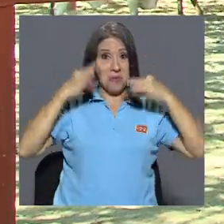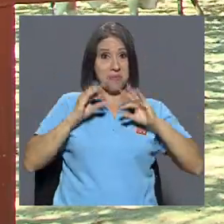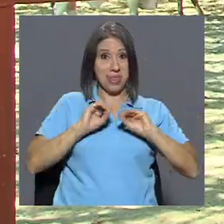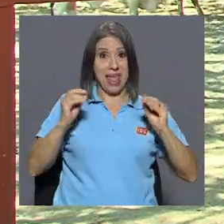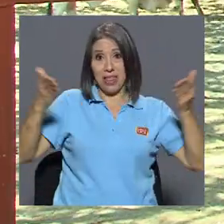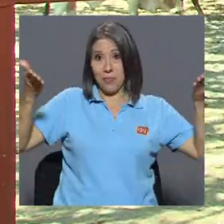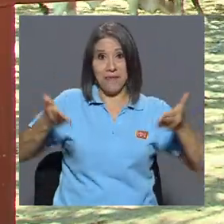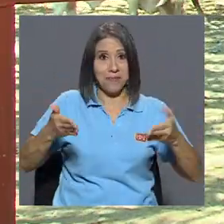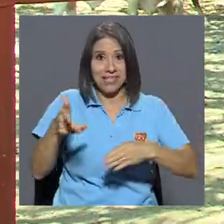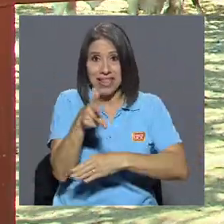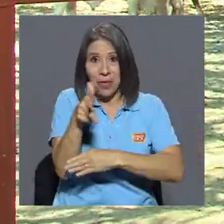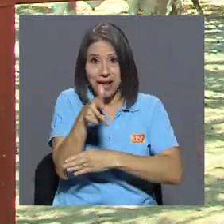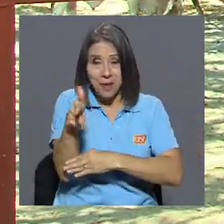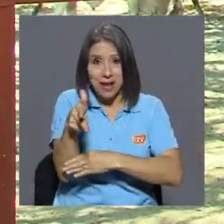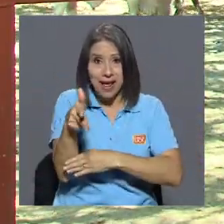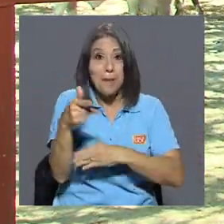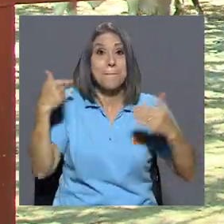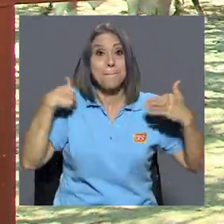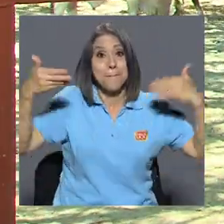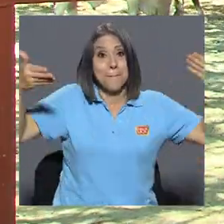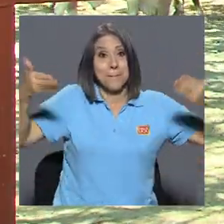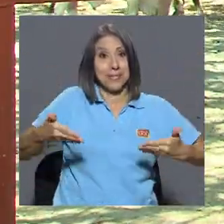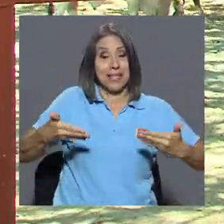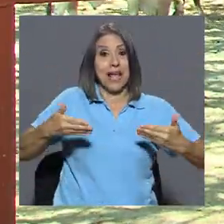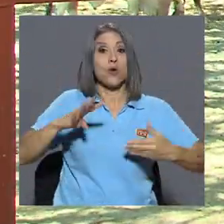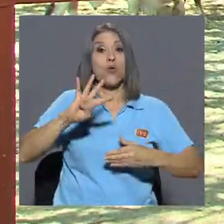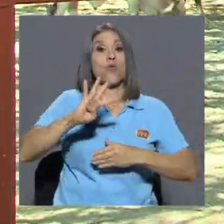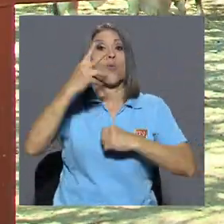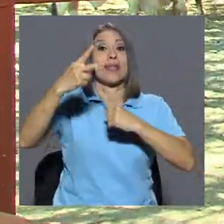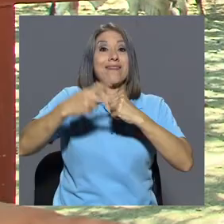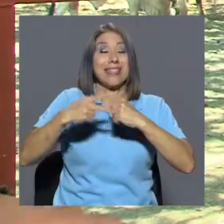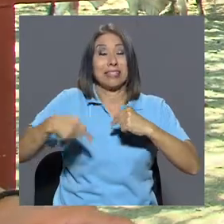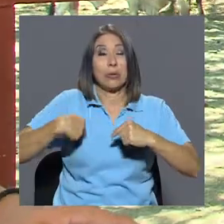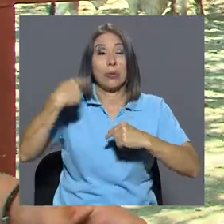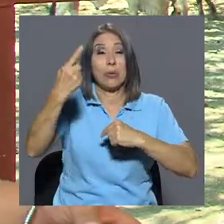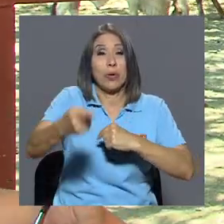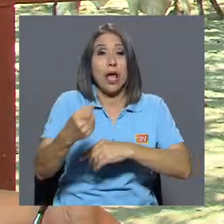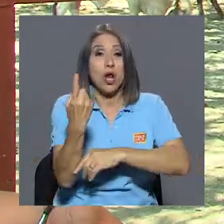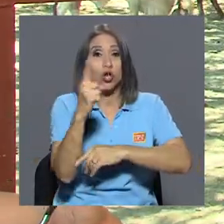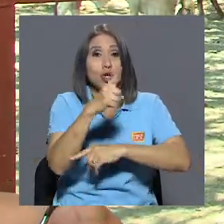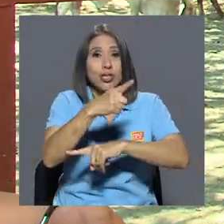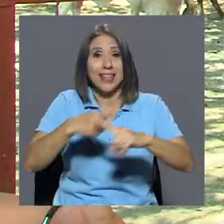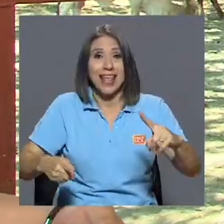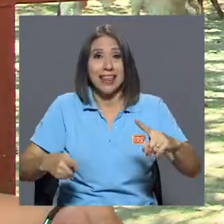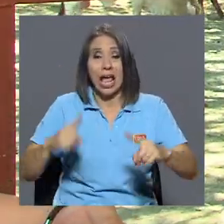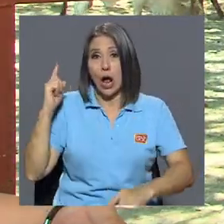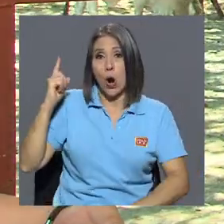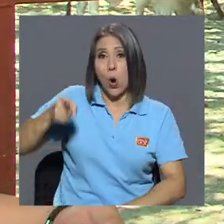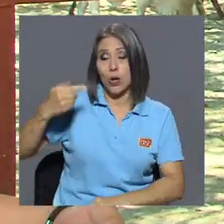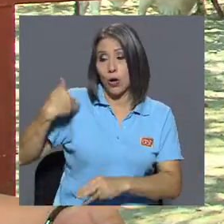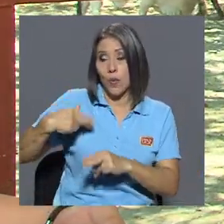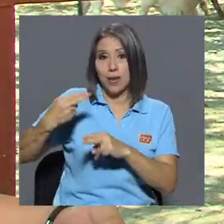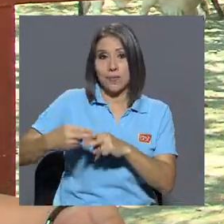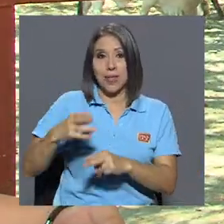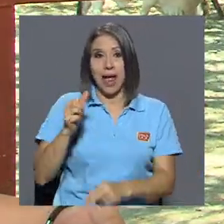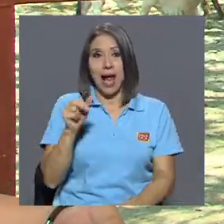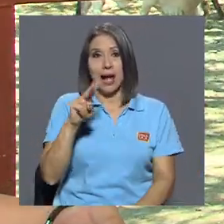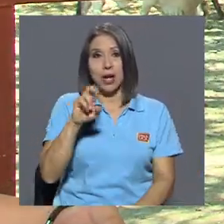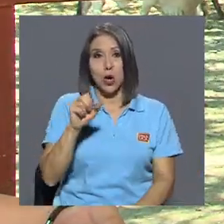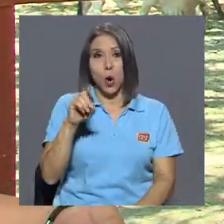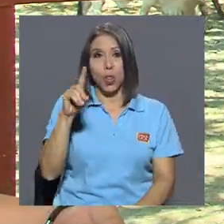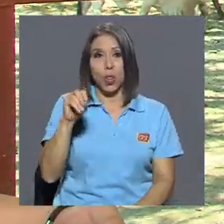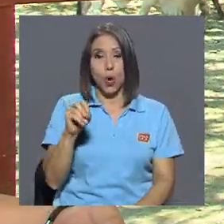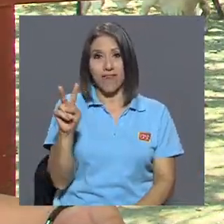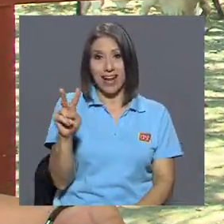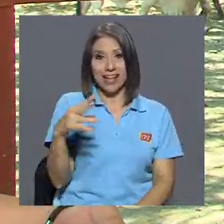corrida a las 11:30, que fue la despedida, por orden de don Arnoldo Vargas, que era el dueño de Canal 4, que